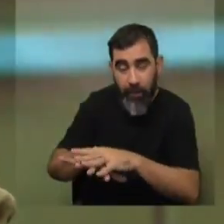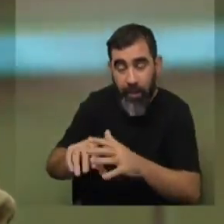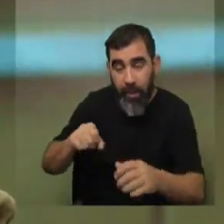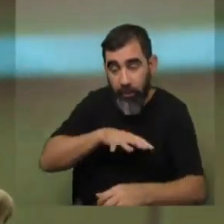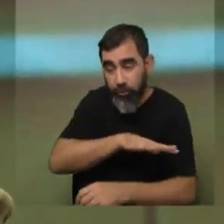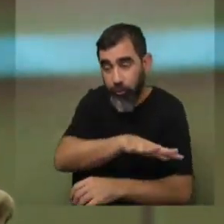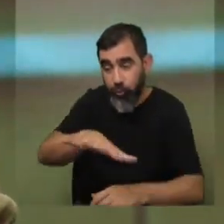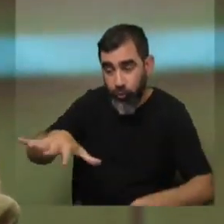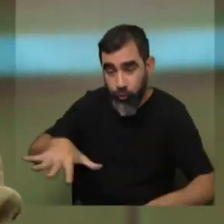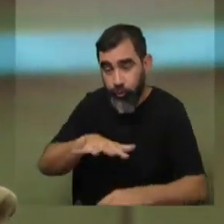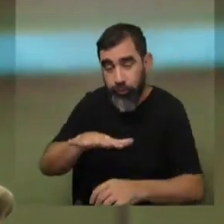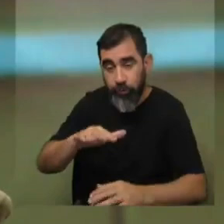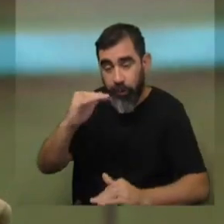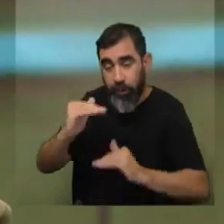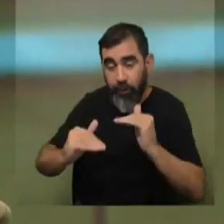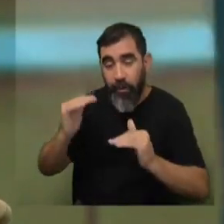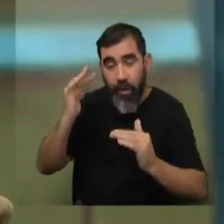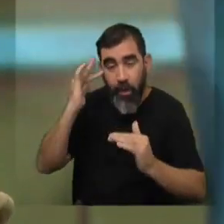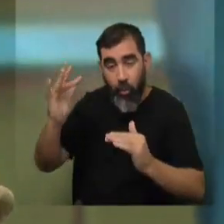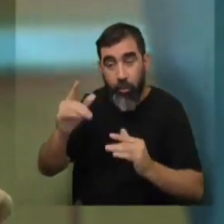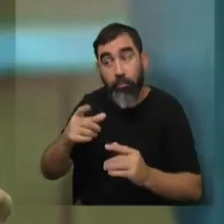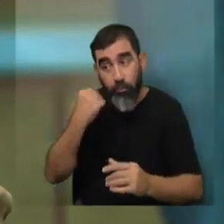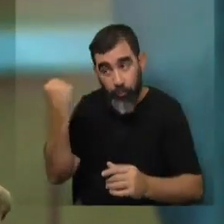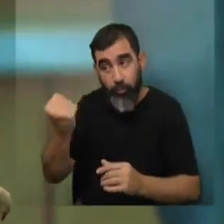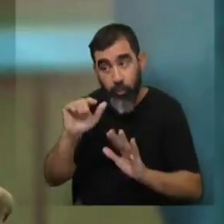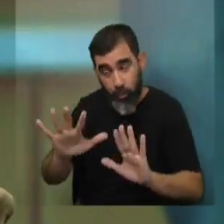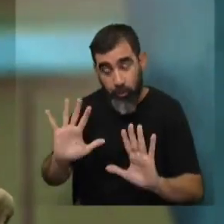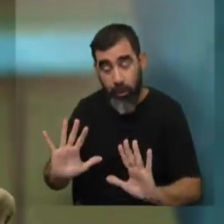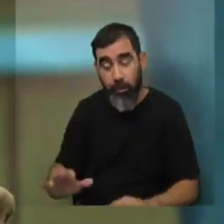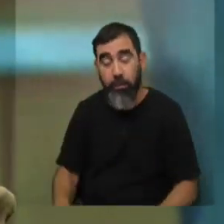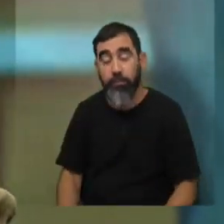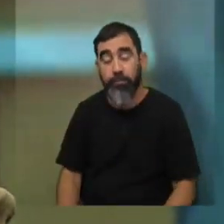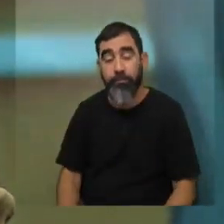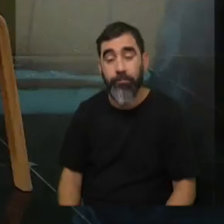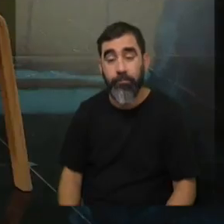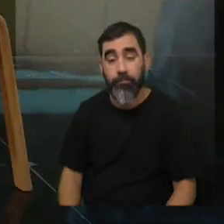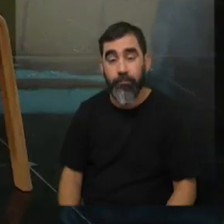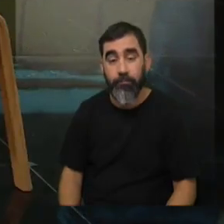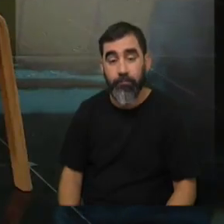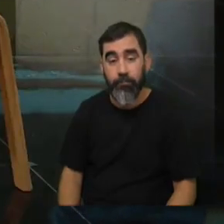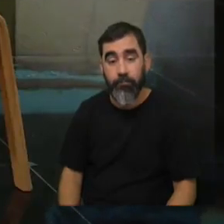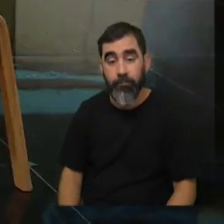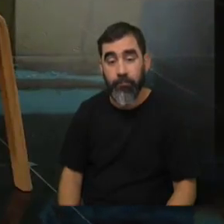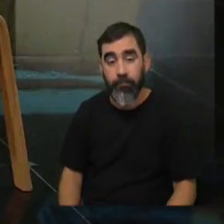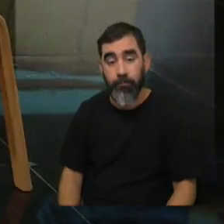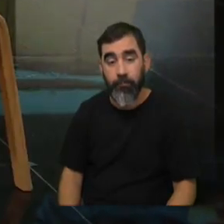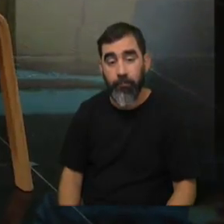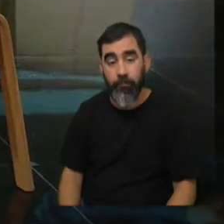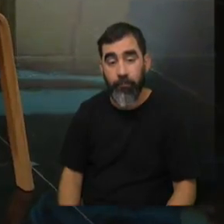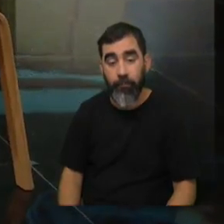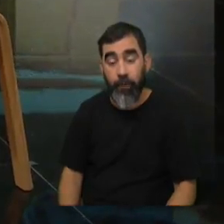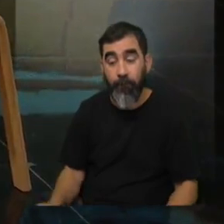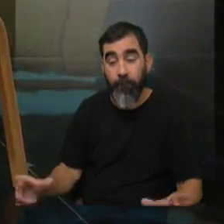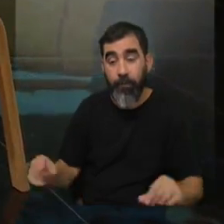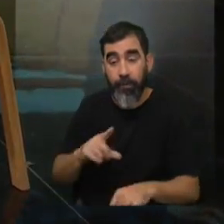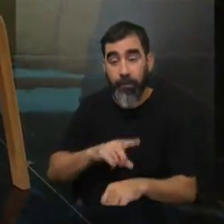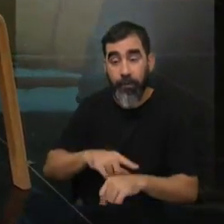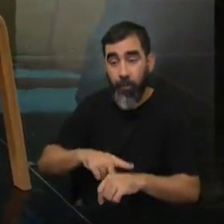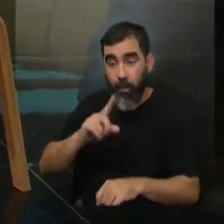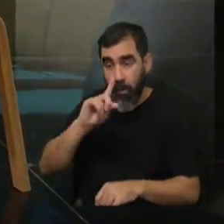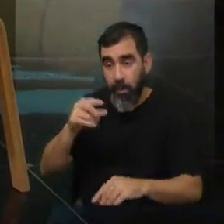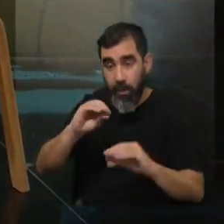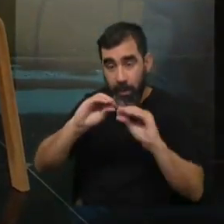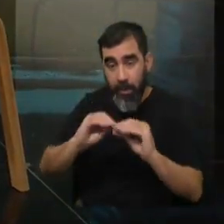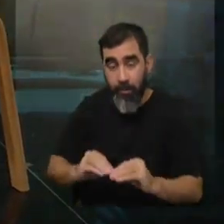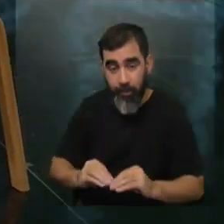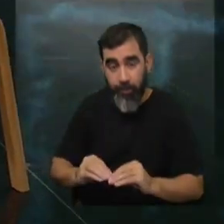quiero decir, a otros niveles educativos que son importantes también para divulgar la matemática. Martín, Ignacio, hoy se nos voló, el tiempo es